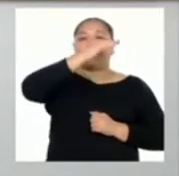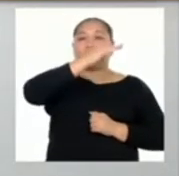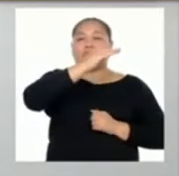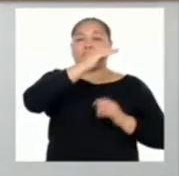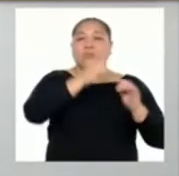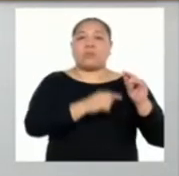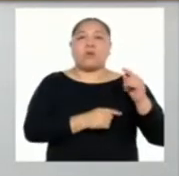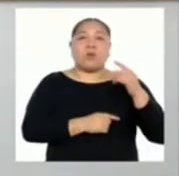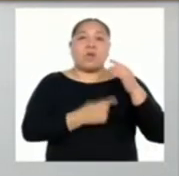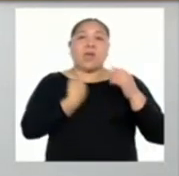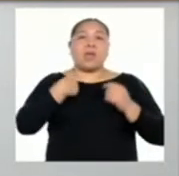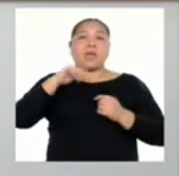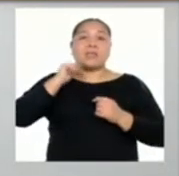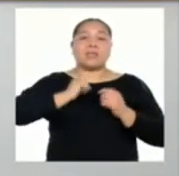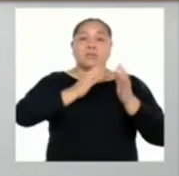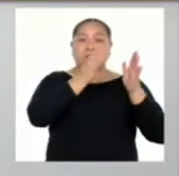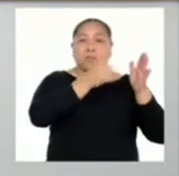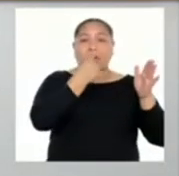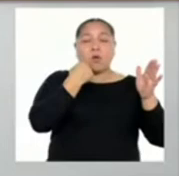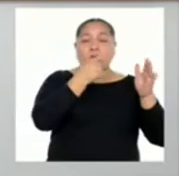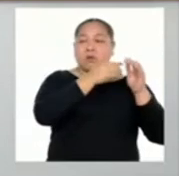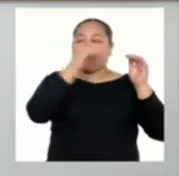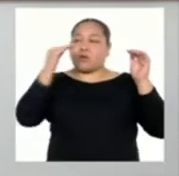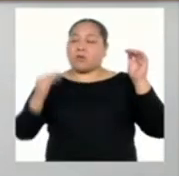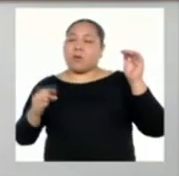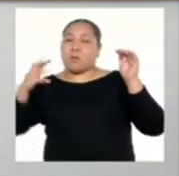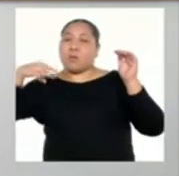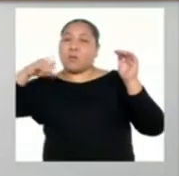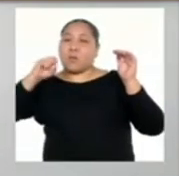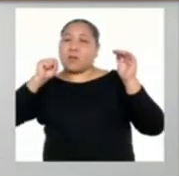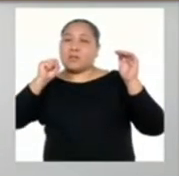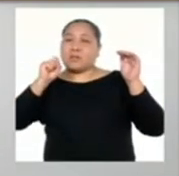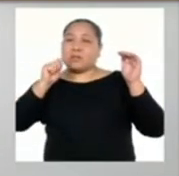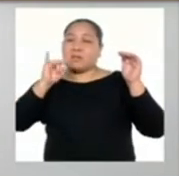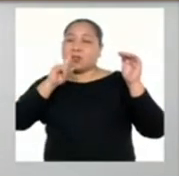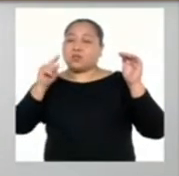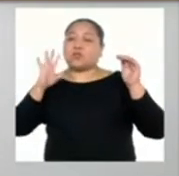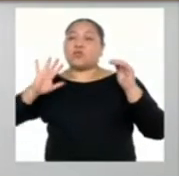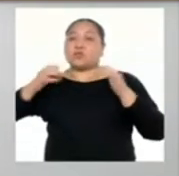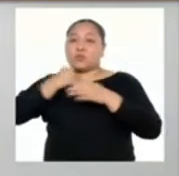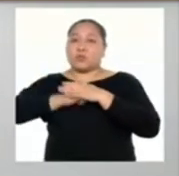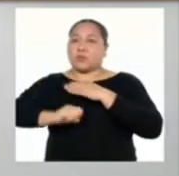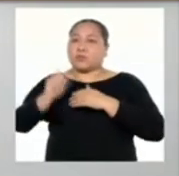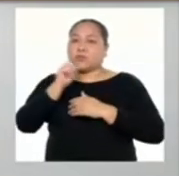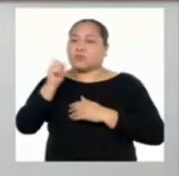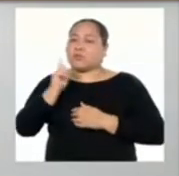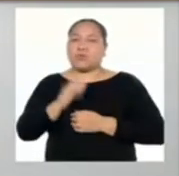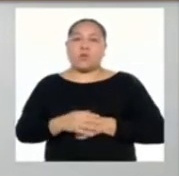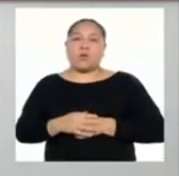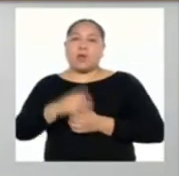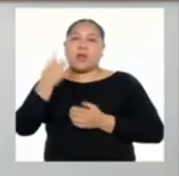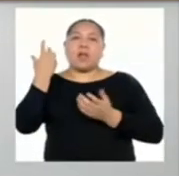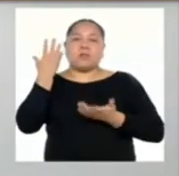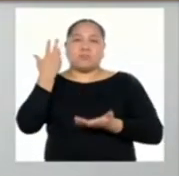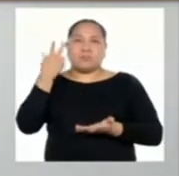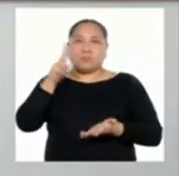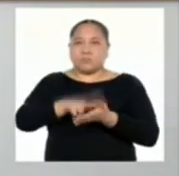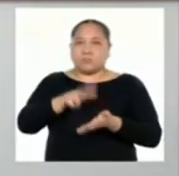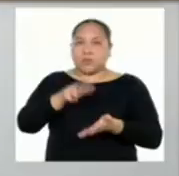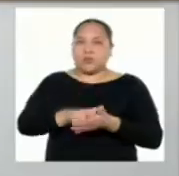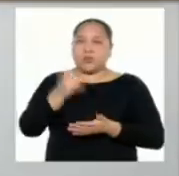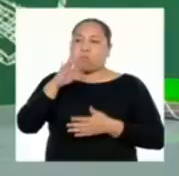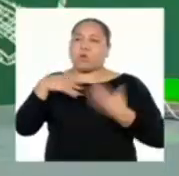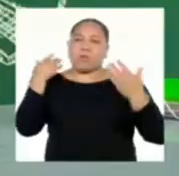y mestizas, a los hijos se les consideraba ilegítimos y no podían ingresar a